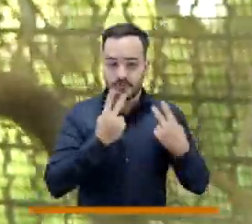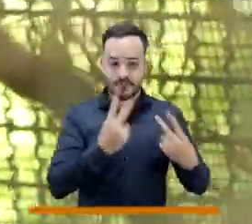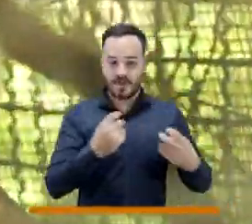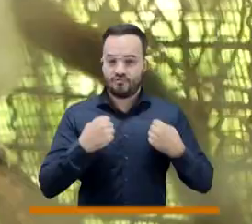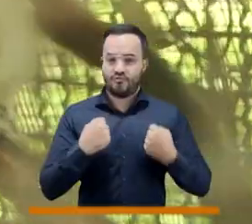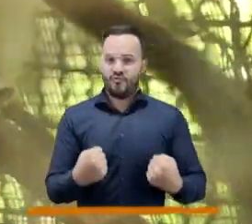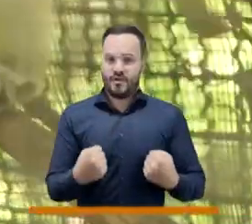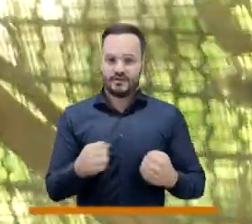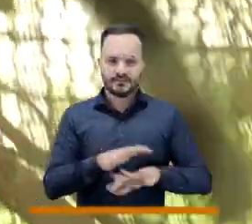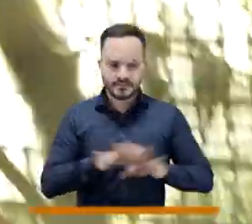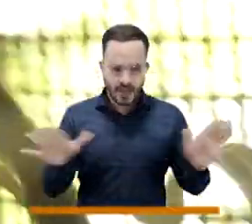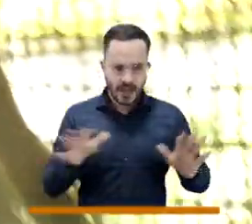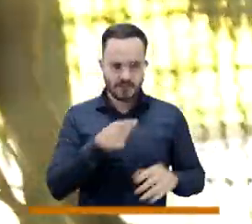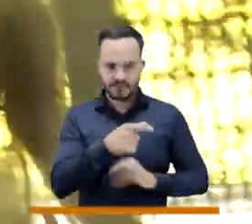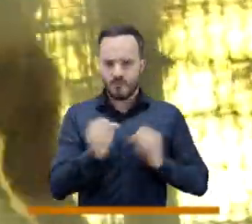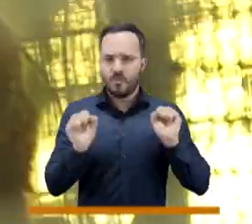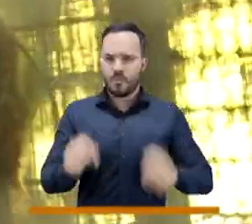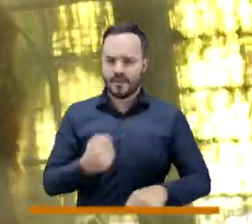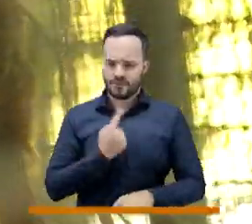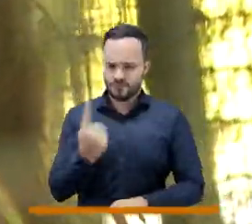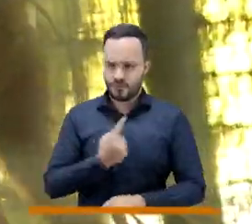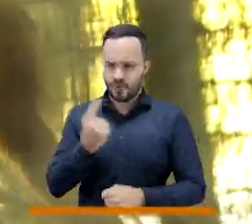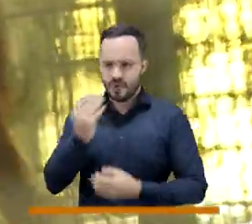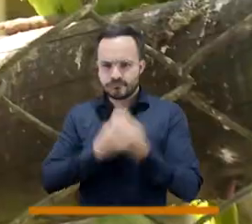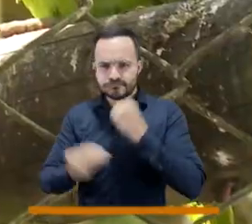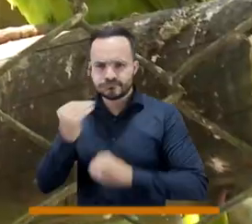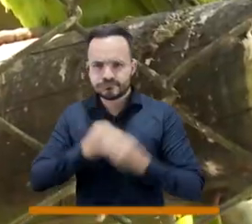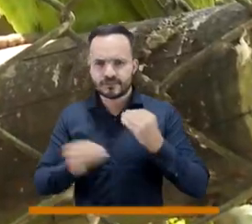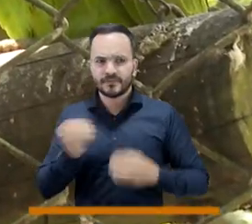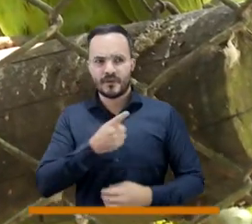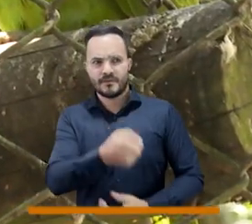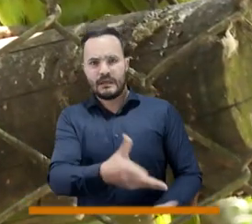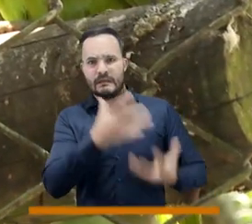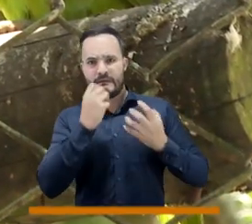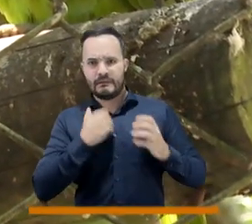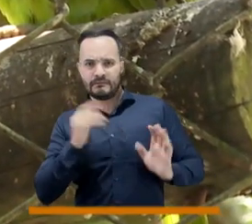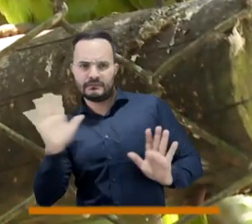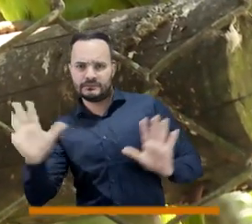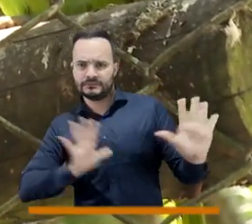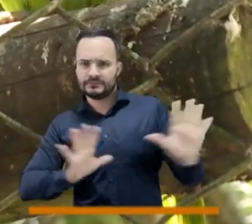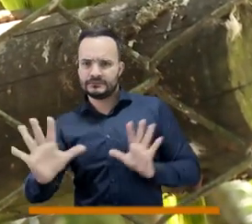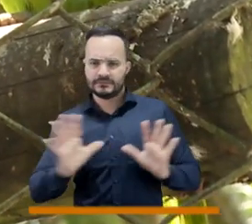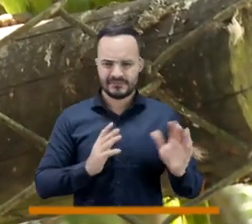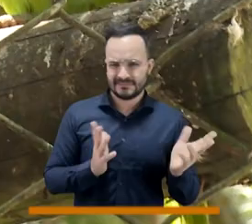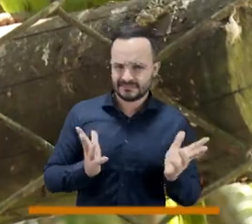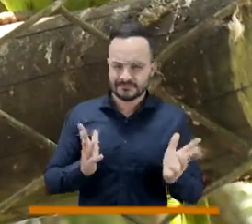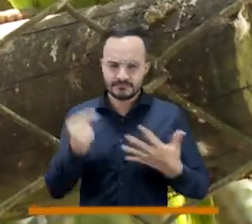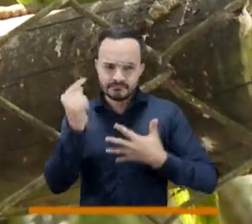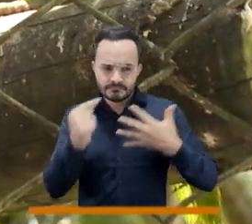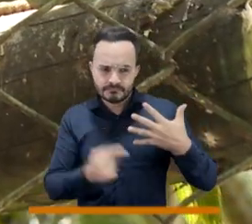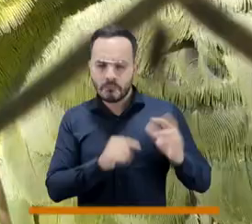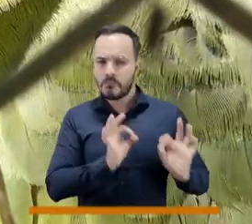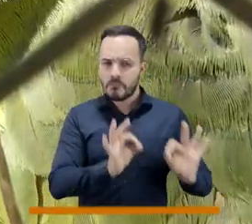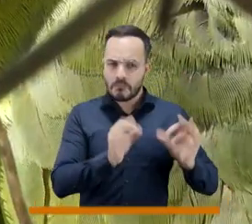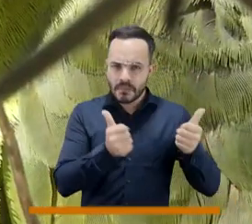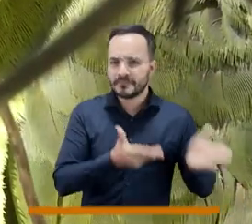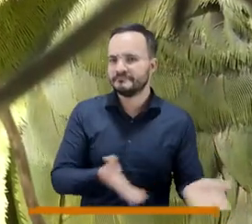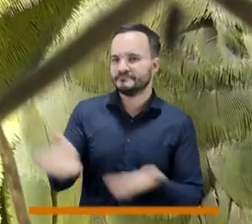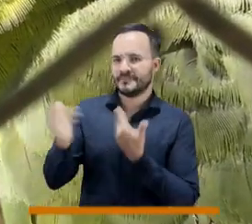están sanos y tienen habilidades para buscar su alimento, refugiarse, evadir los depredadores y en